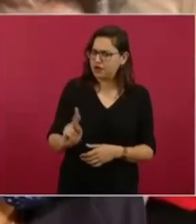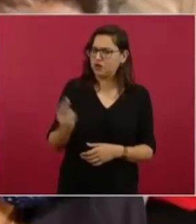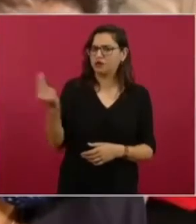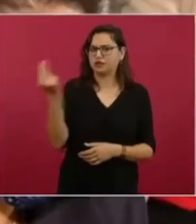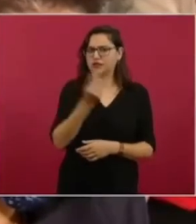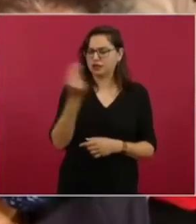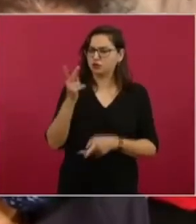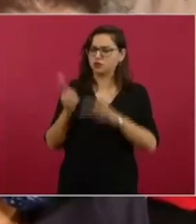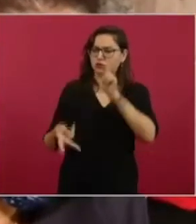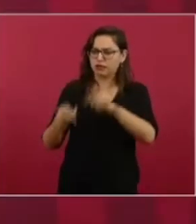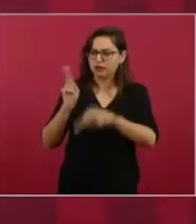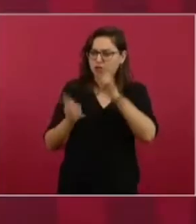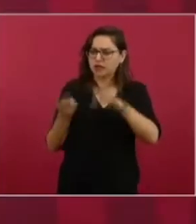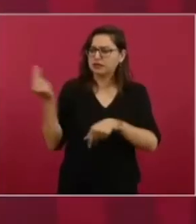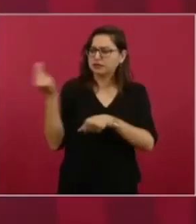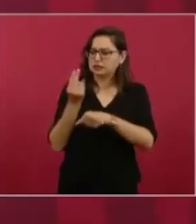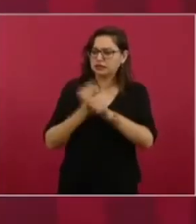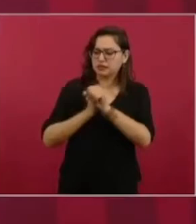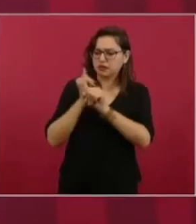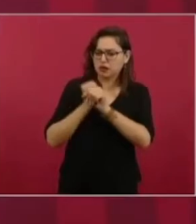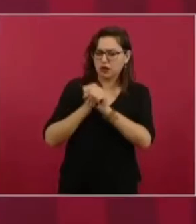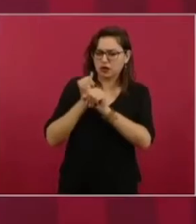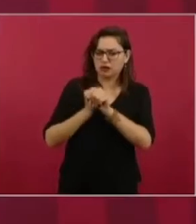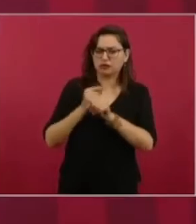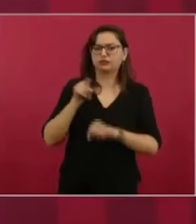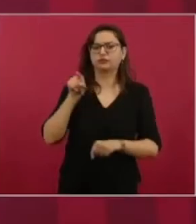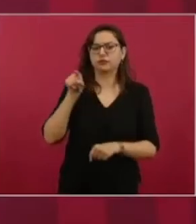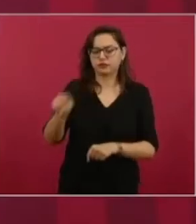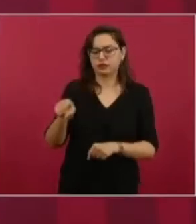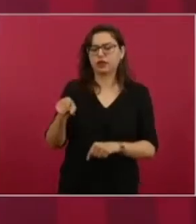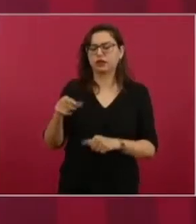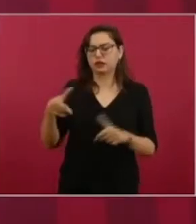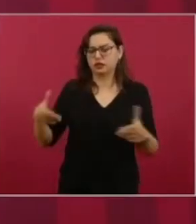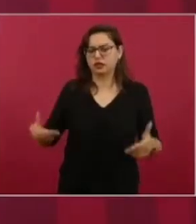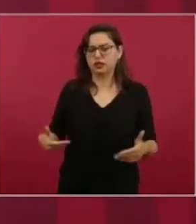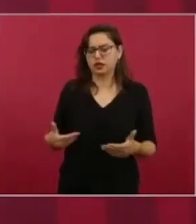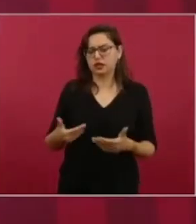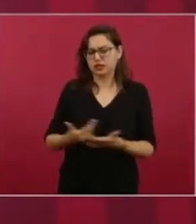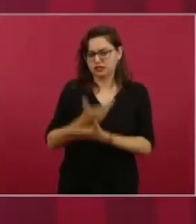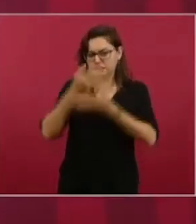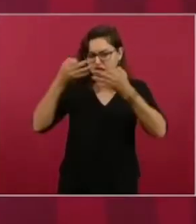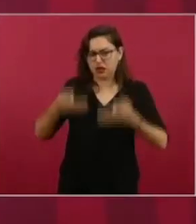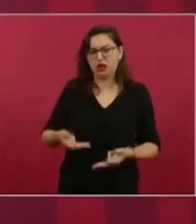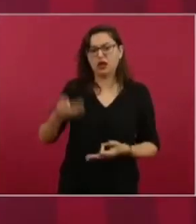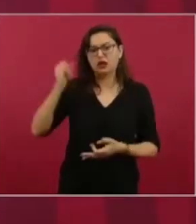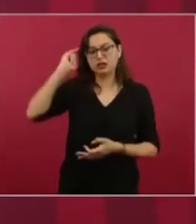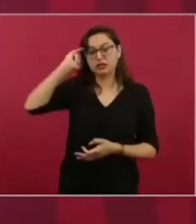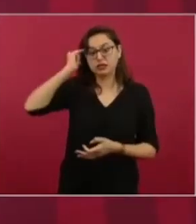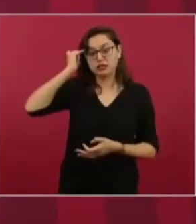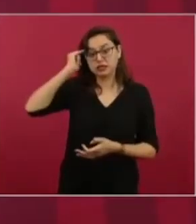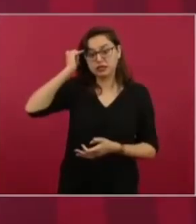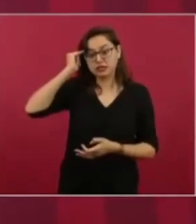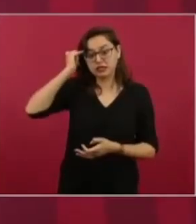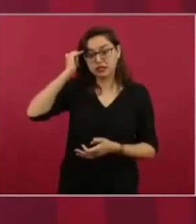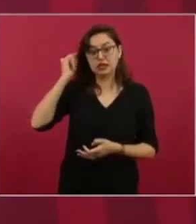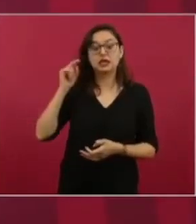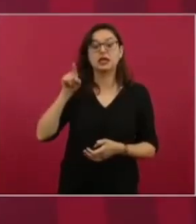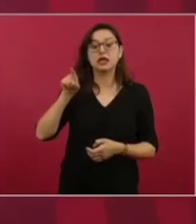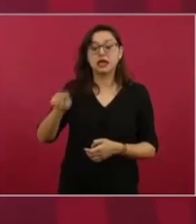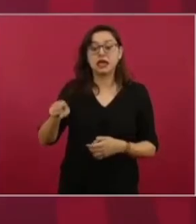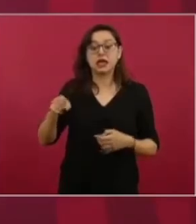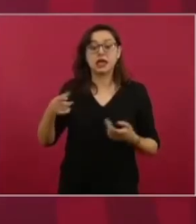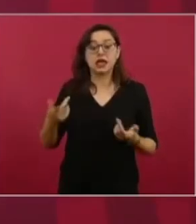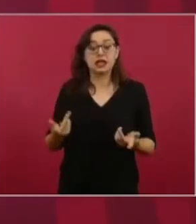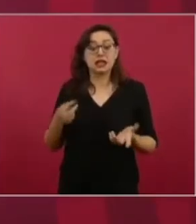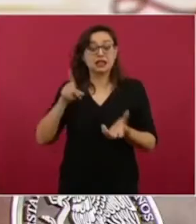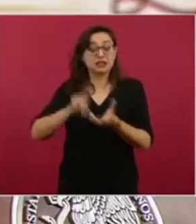platicar con él. Él es de origen ñañú otomí y presta sus servicios como personal eventual